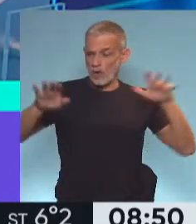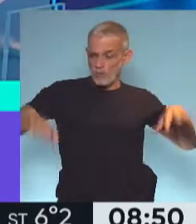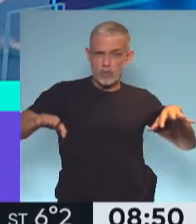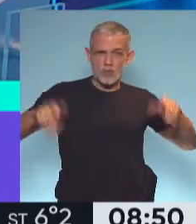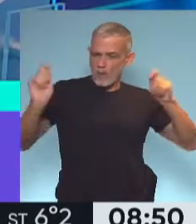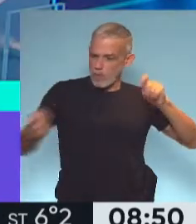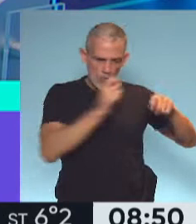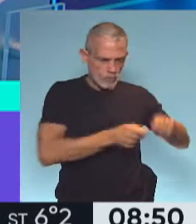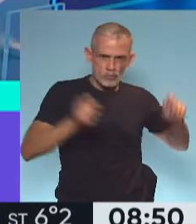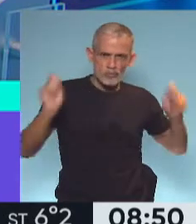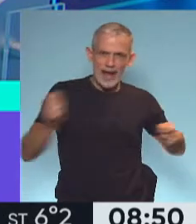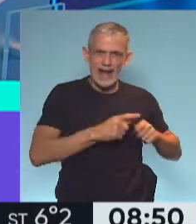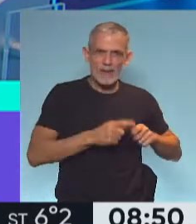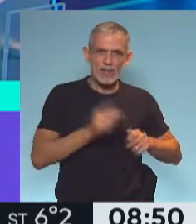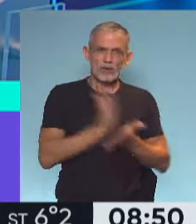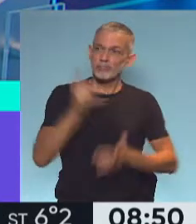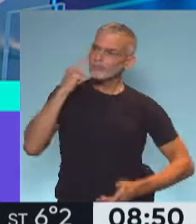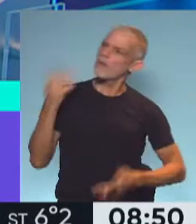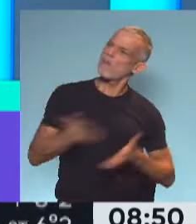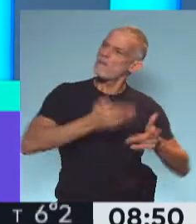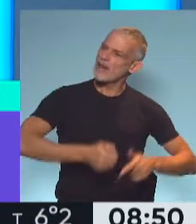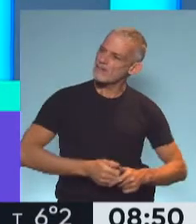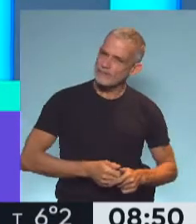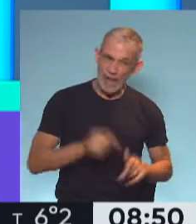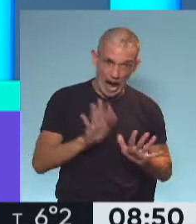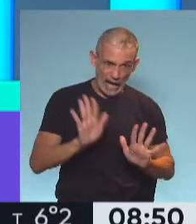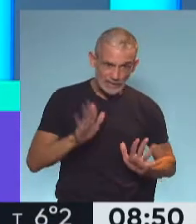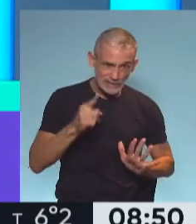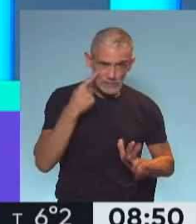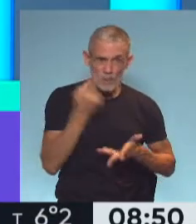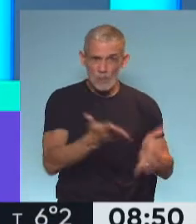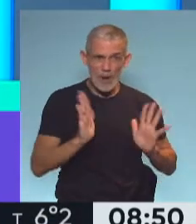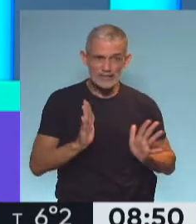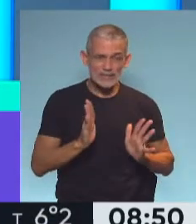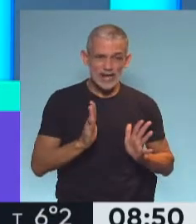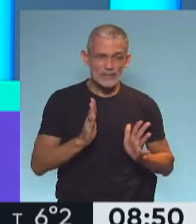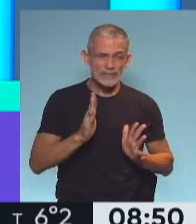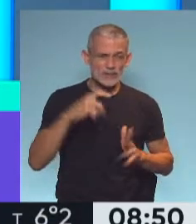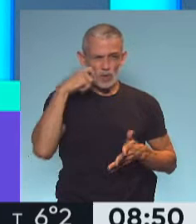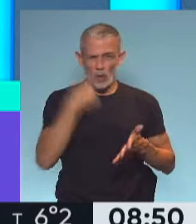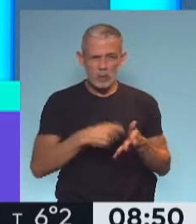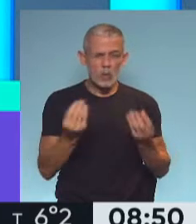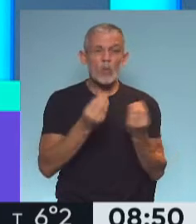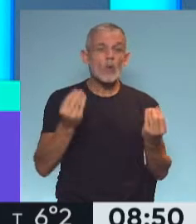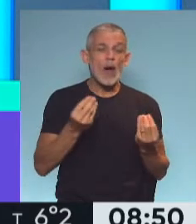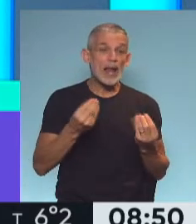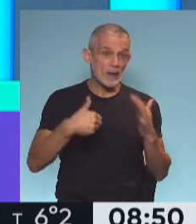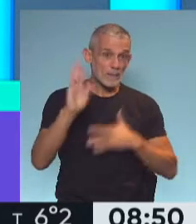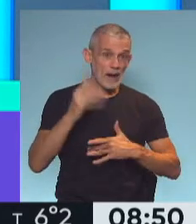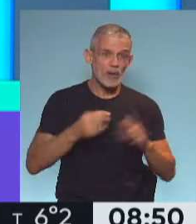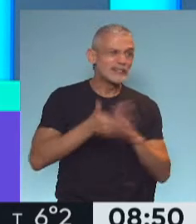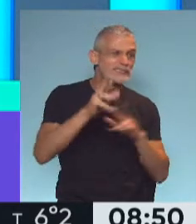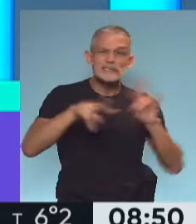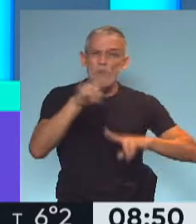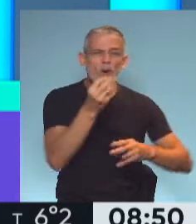sí claro es una medida disciplinaria de eso se entendía como una medida disciplinaria cuerda sea la falta de incitar ya que cometían los soldados básicamente sabía buscar